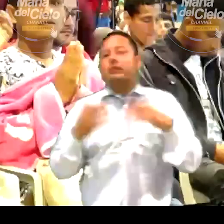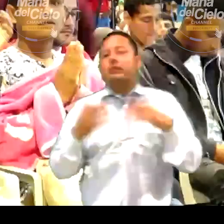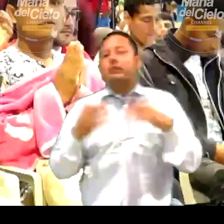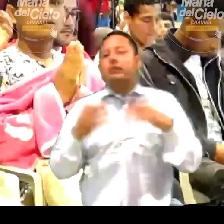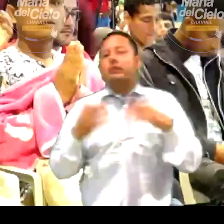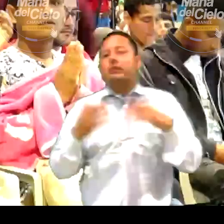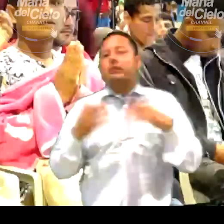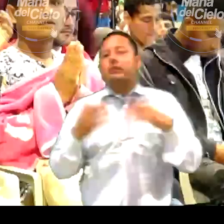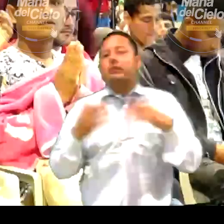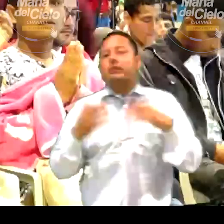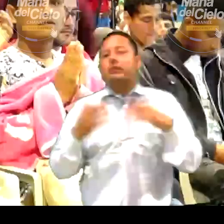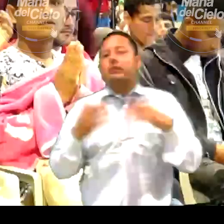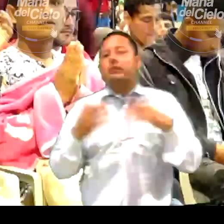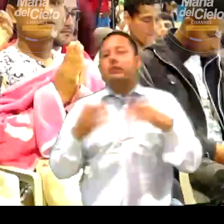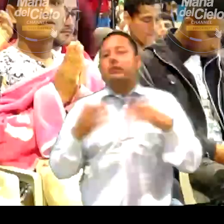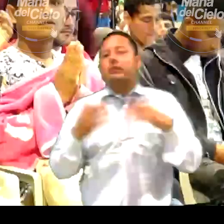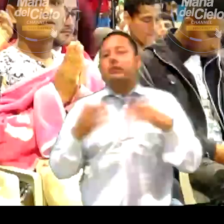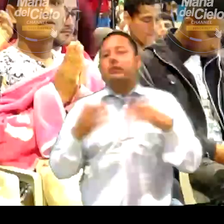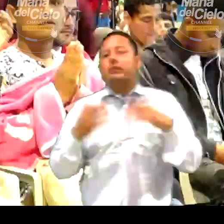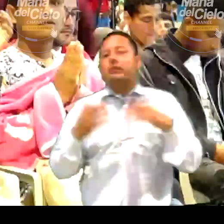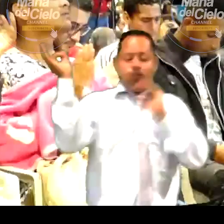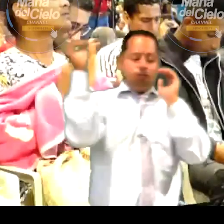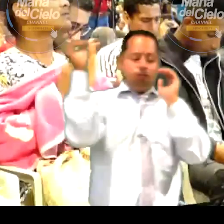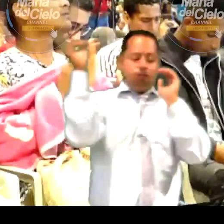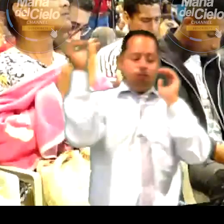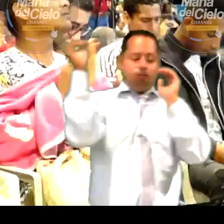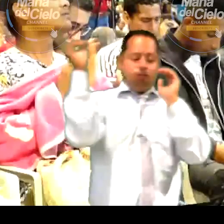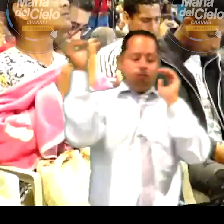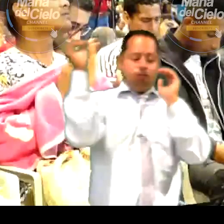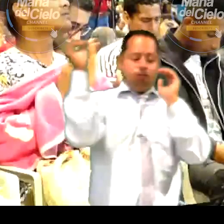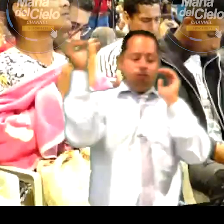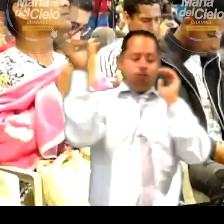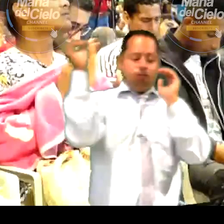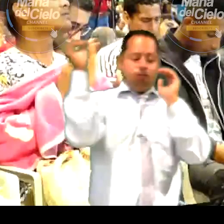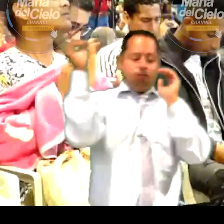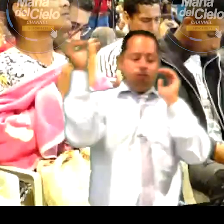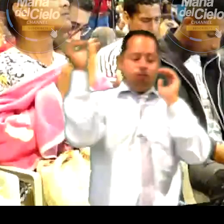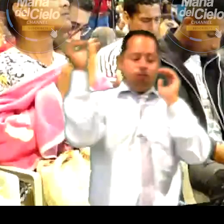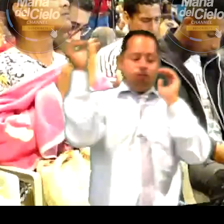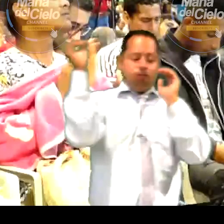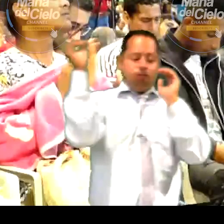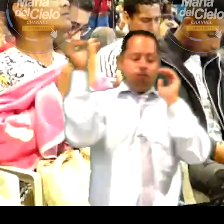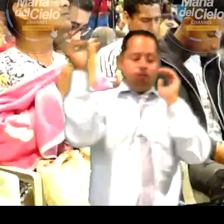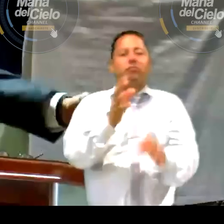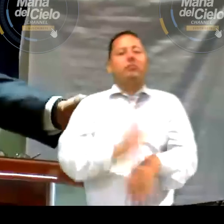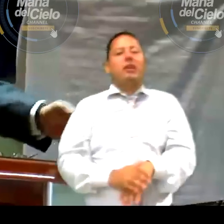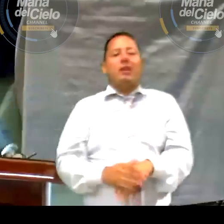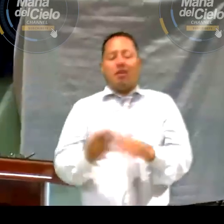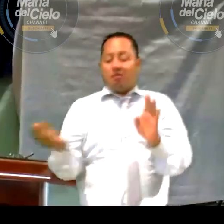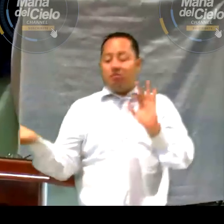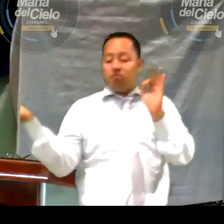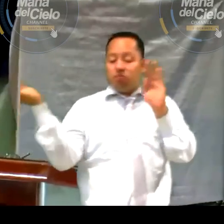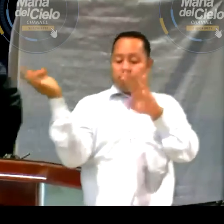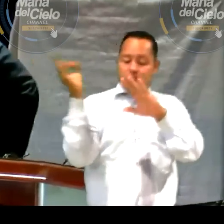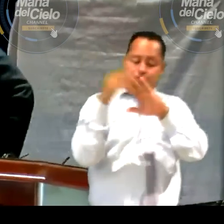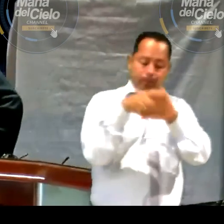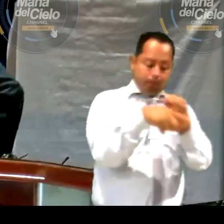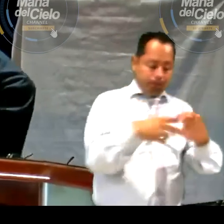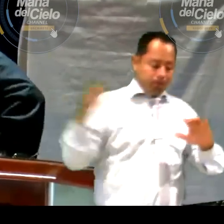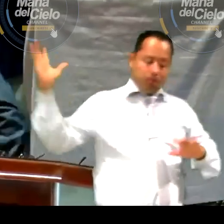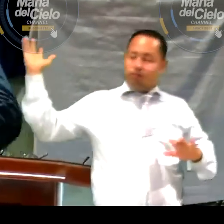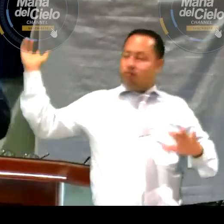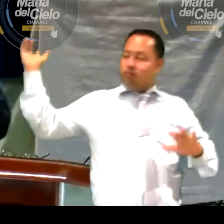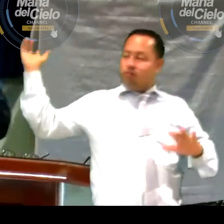Alguien sepultó su fe, sepultó su creencia. Alguien sepultó sus ilusiones. Alguien sepultó